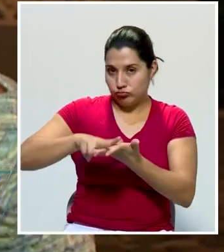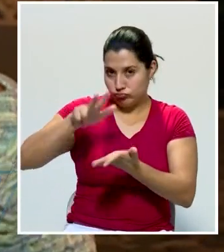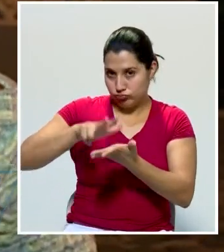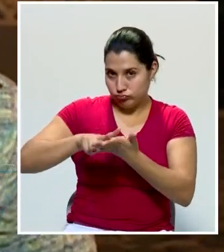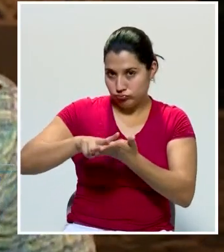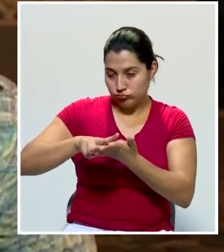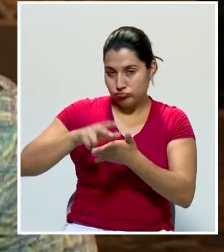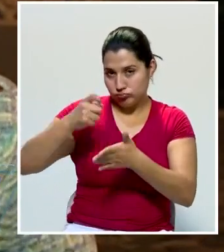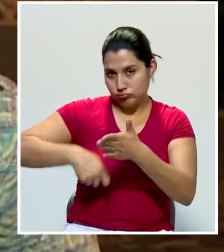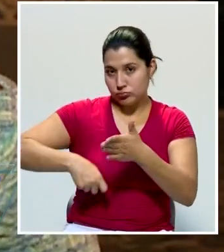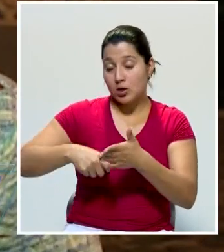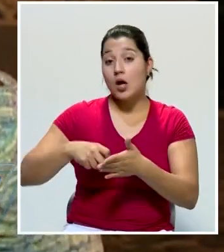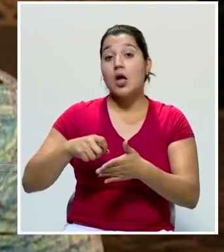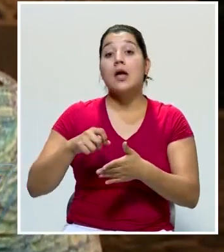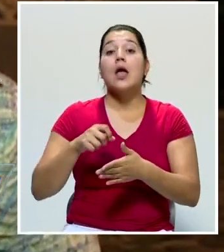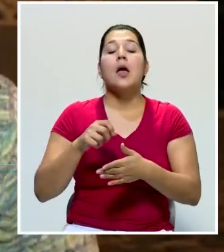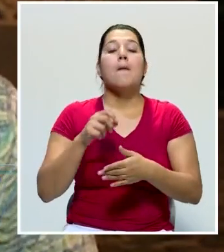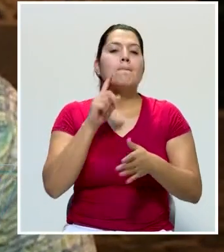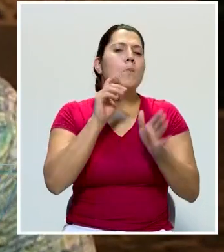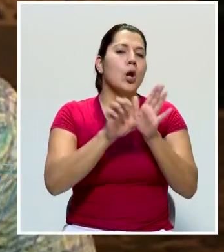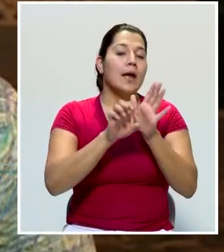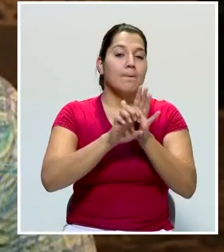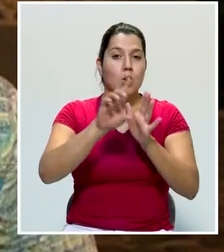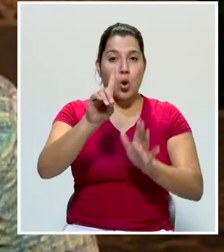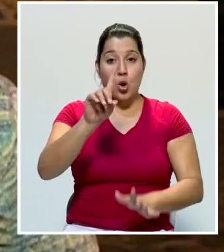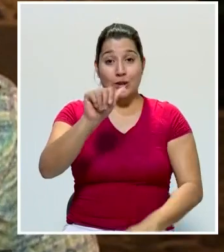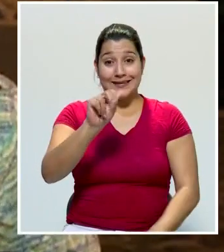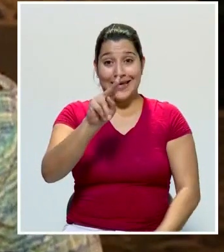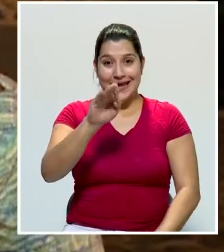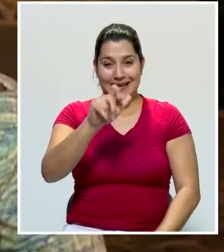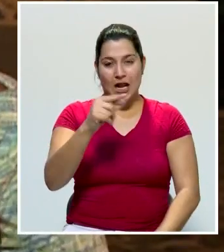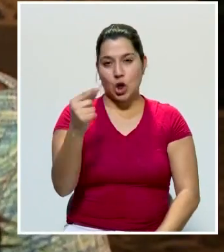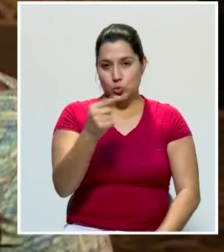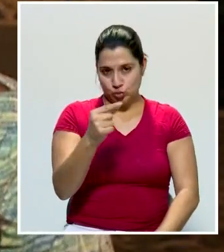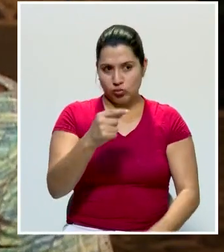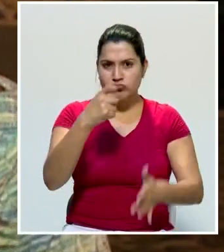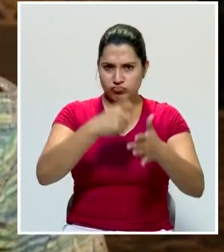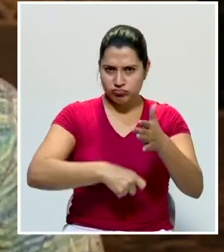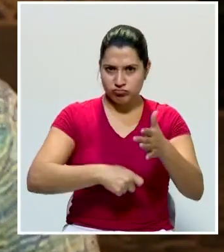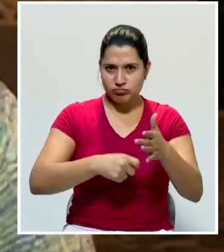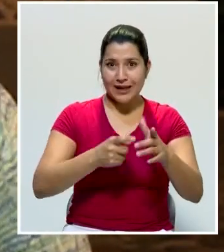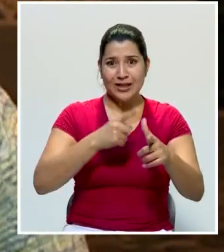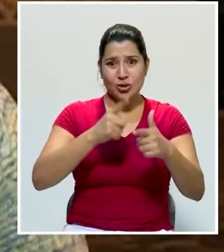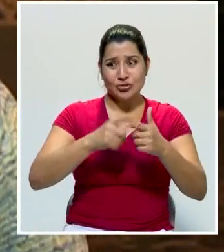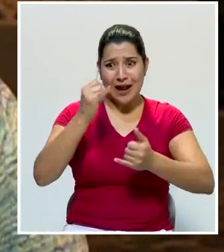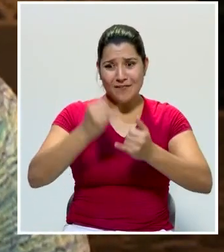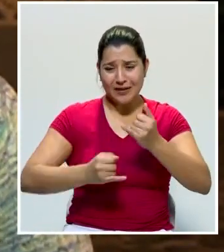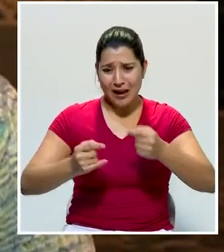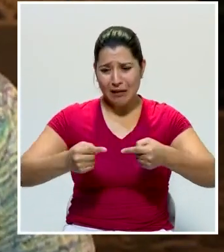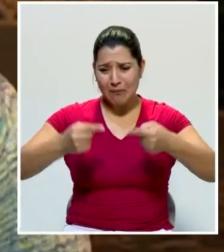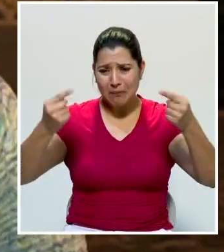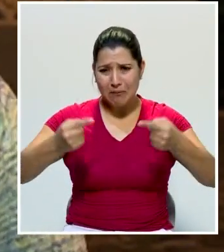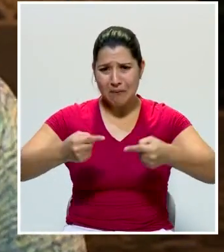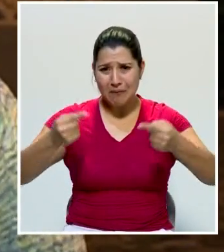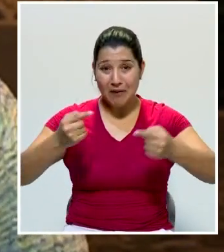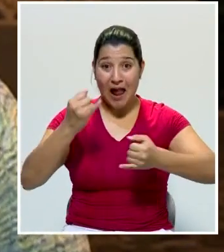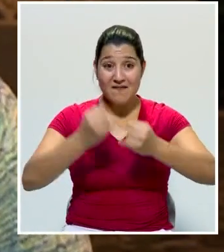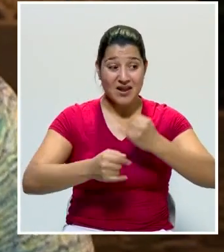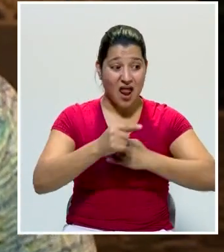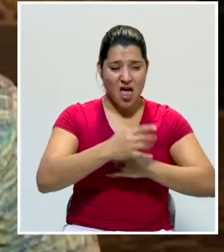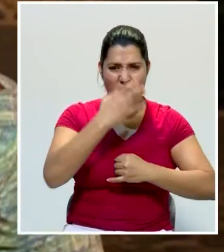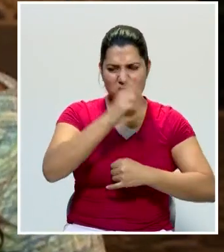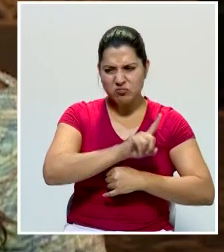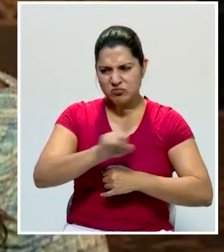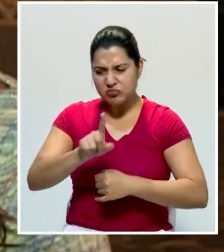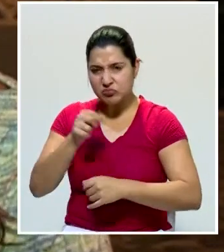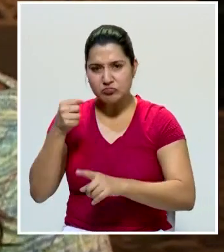de Liberación Nacional, David Gurzón, causó polémica y terminó en golpes acá en la Asamblea Legislativa. Y es que en medio